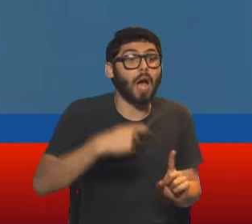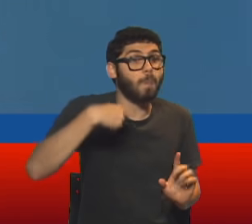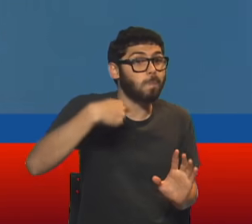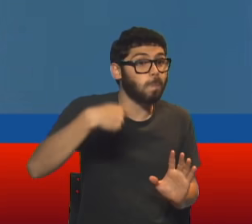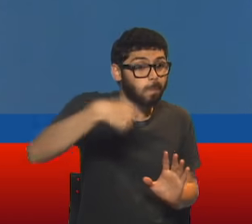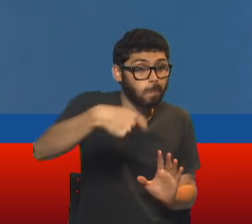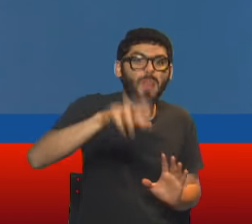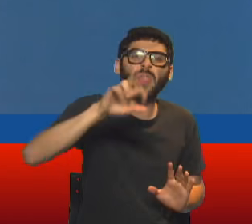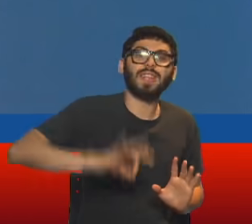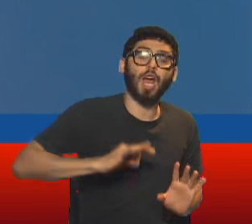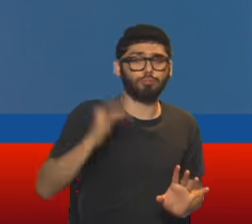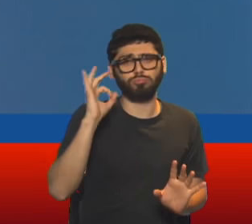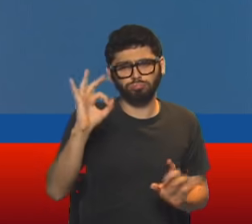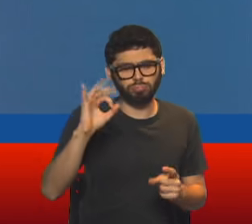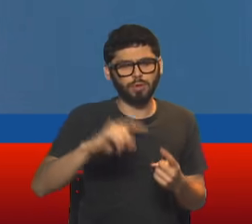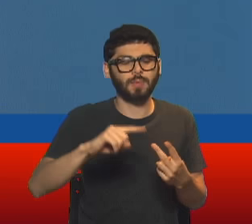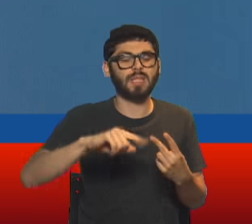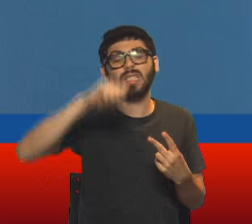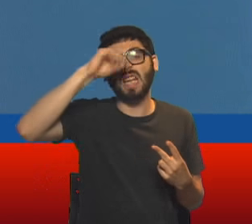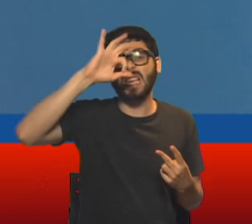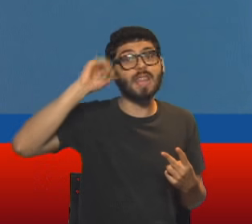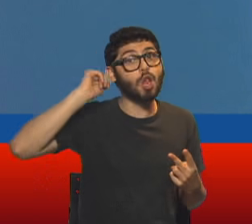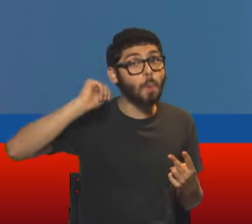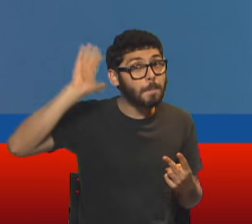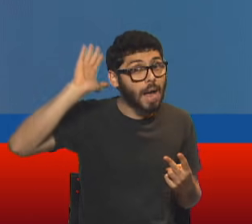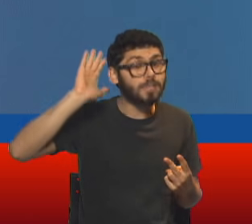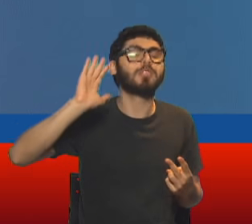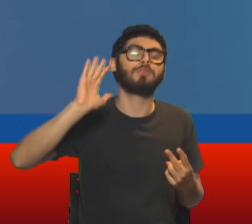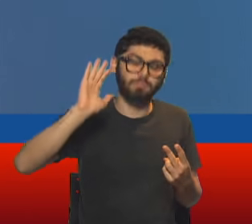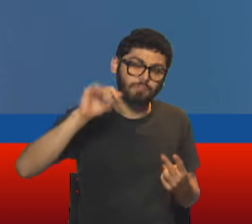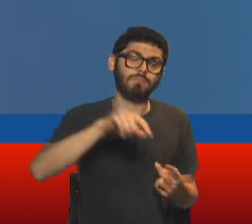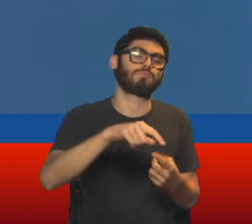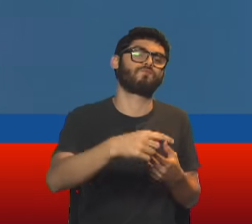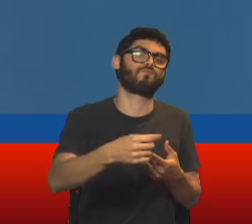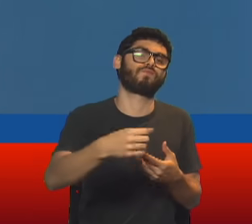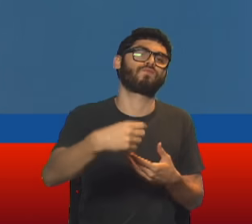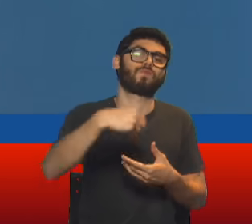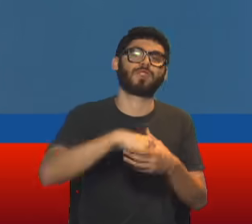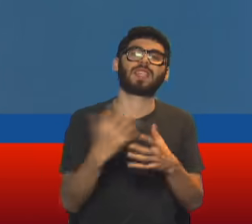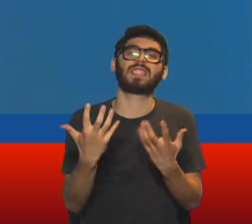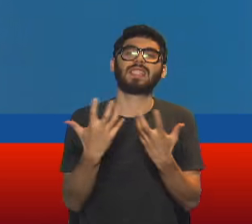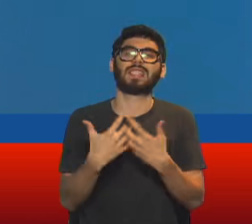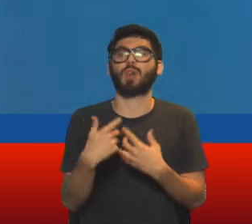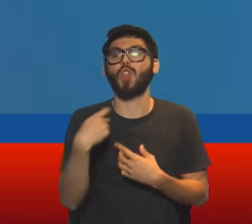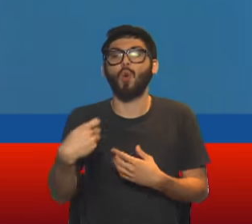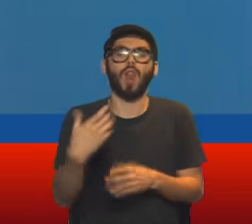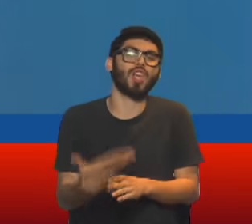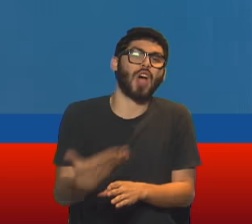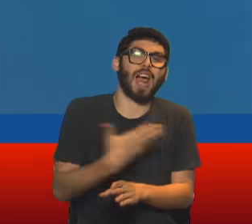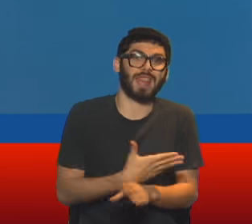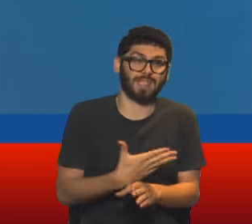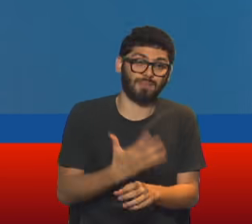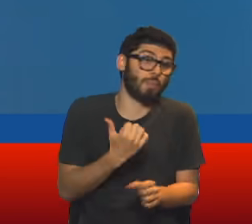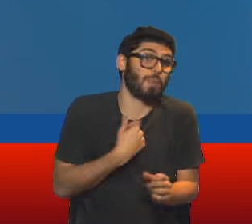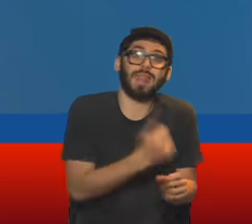computados que tiene más de 60 años incorporarse a este o sistemas de prestación anticipada por desempleo